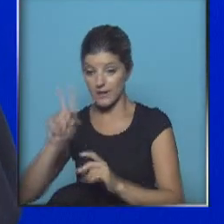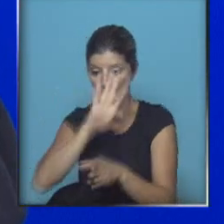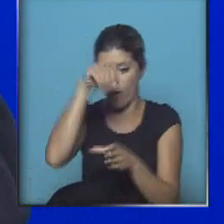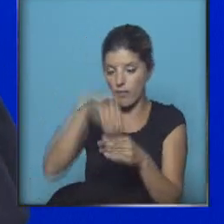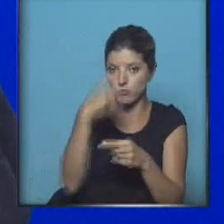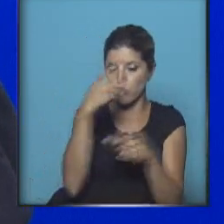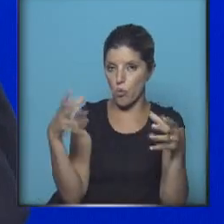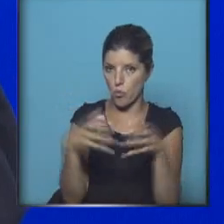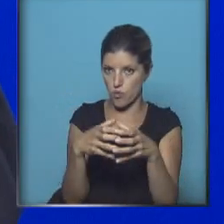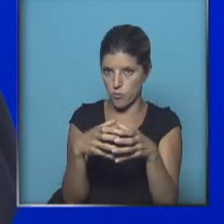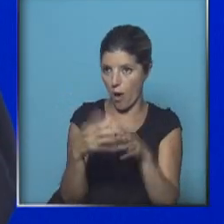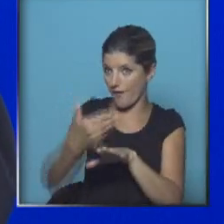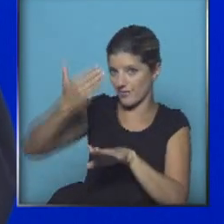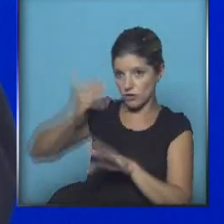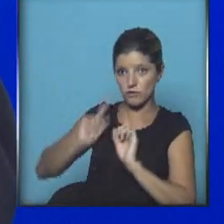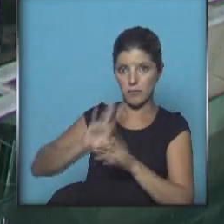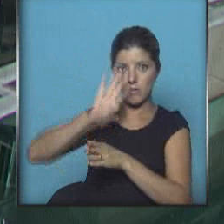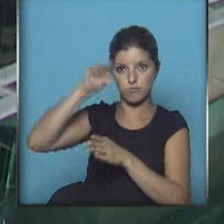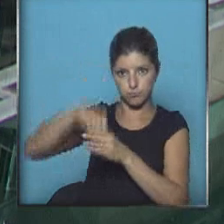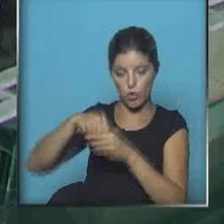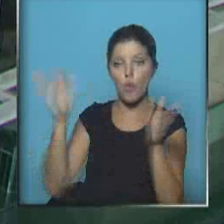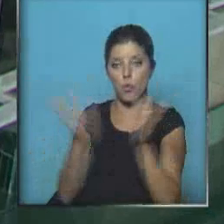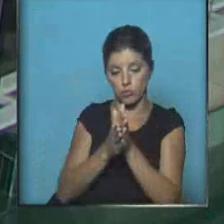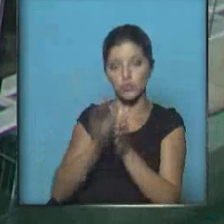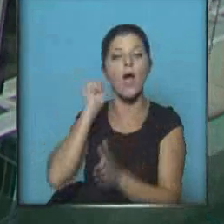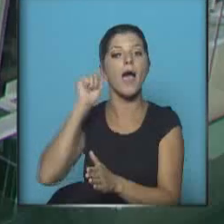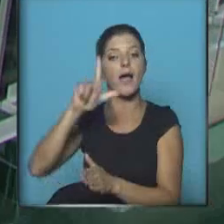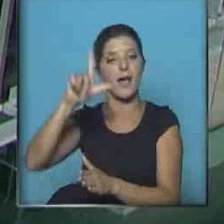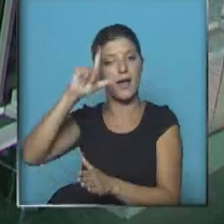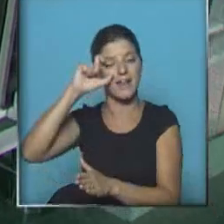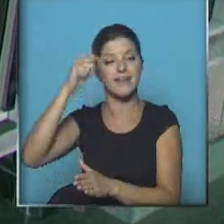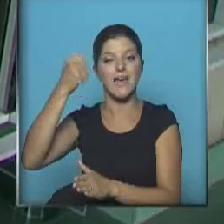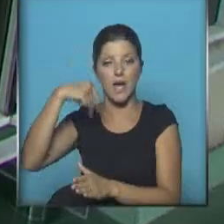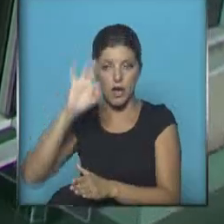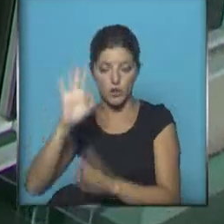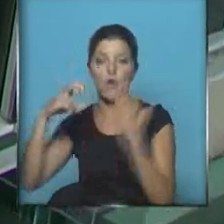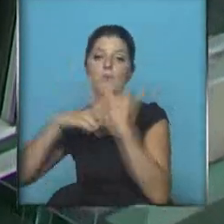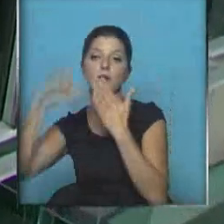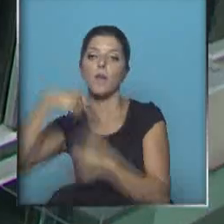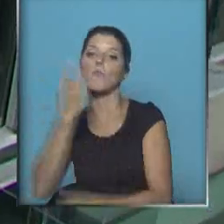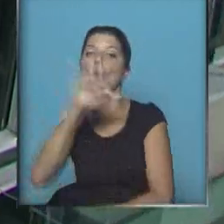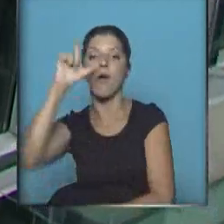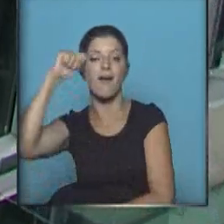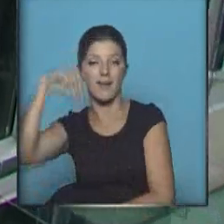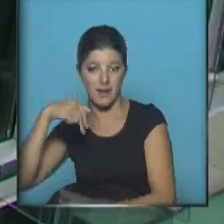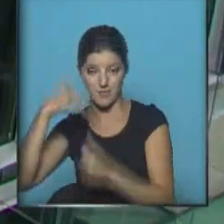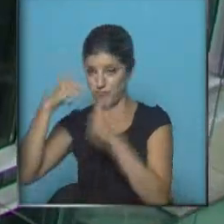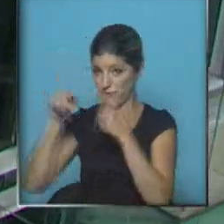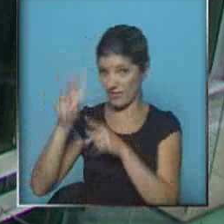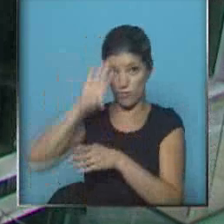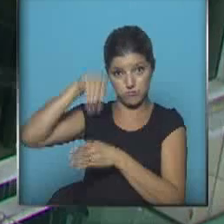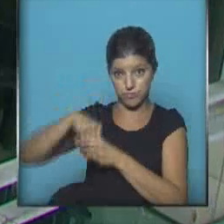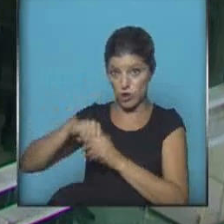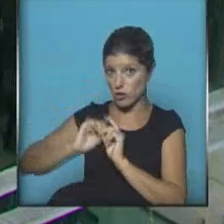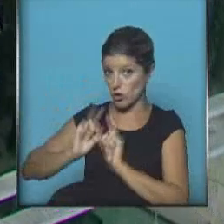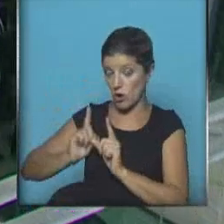equipo anterior que trabajó con el juez Galeano, con el fiscal Mullen y con el fiscal Barbacha. Todos ellos